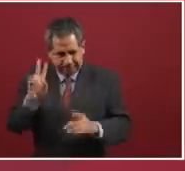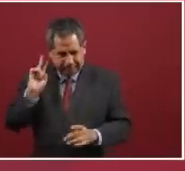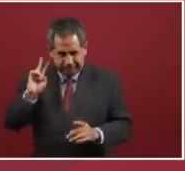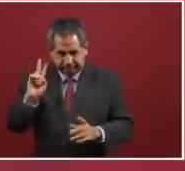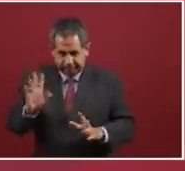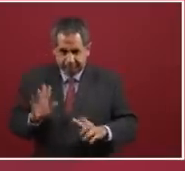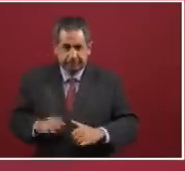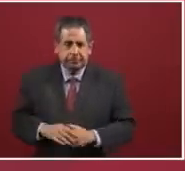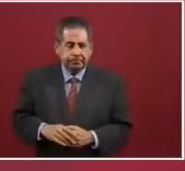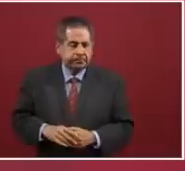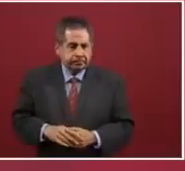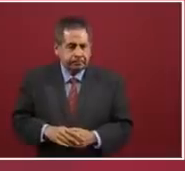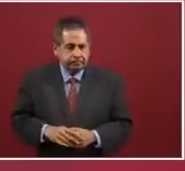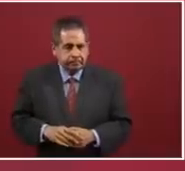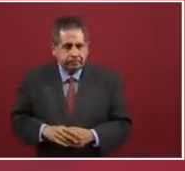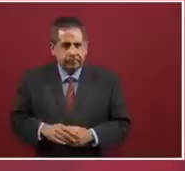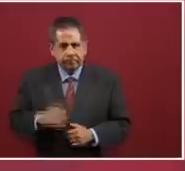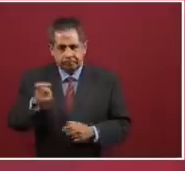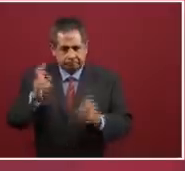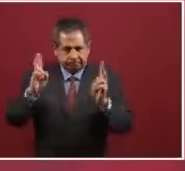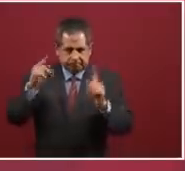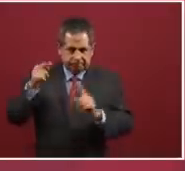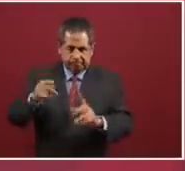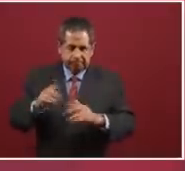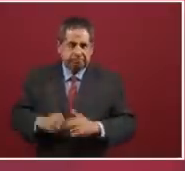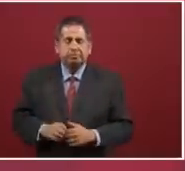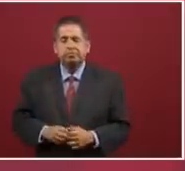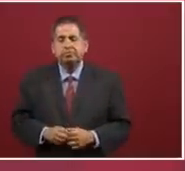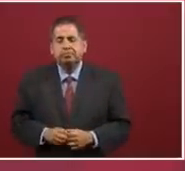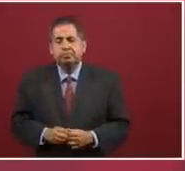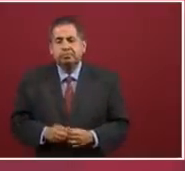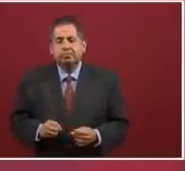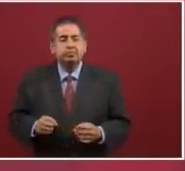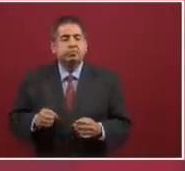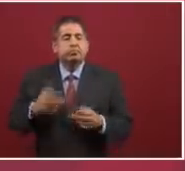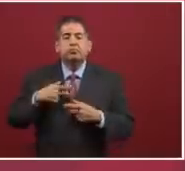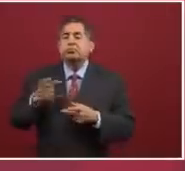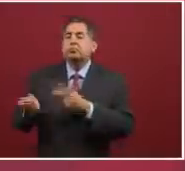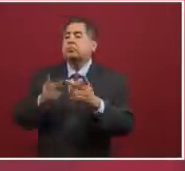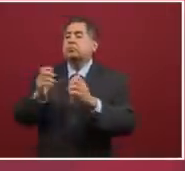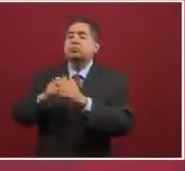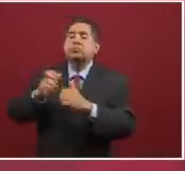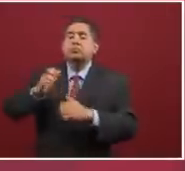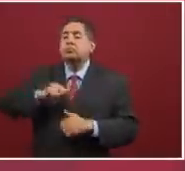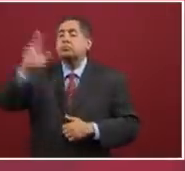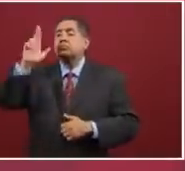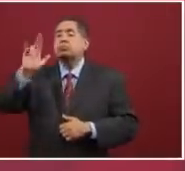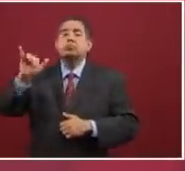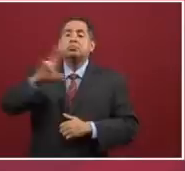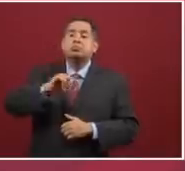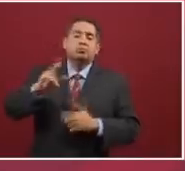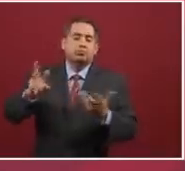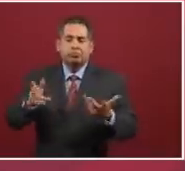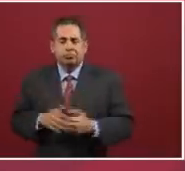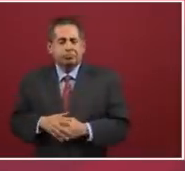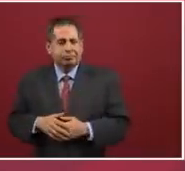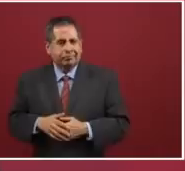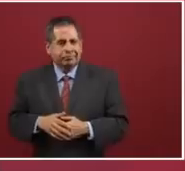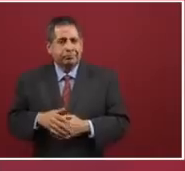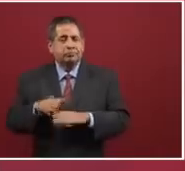Ese era el tema, las consultas de mano alzada, a partir de una